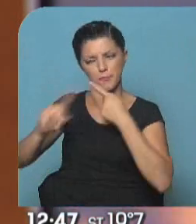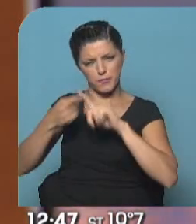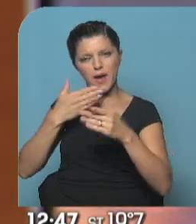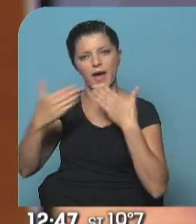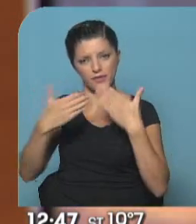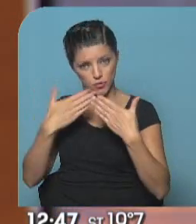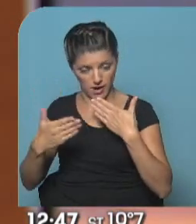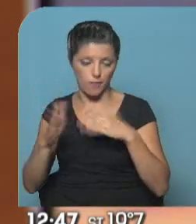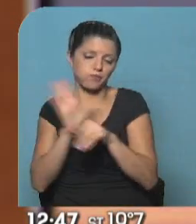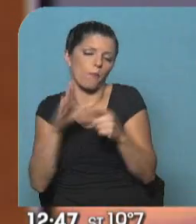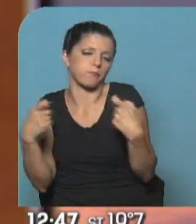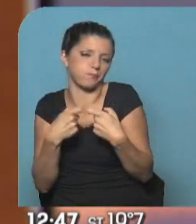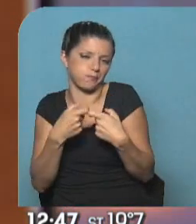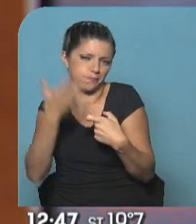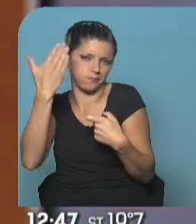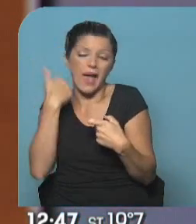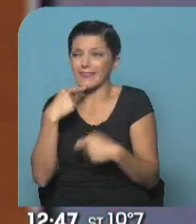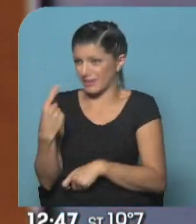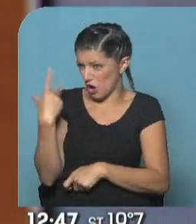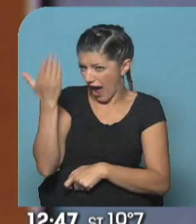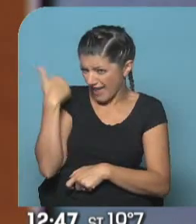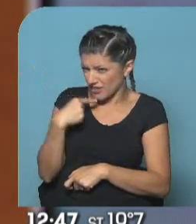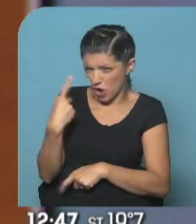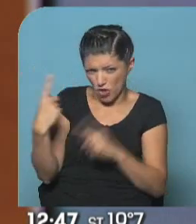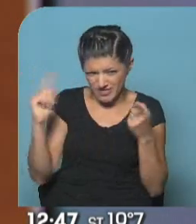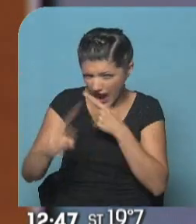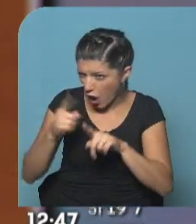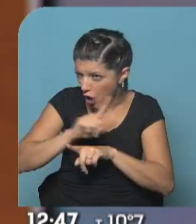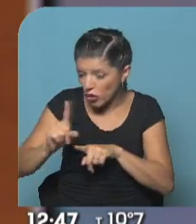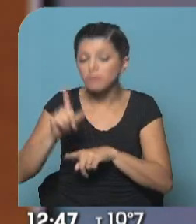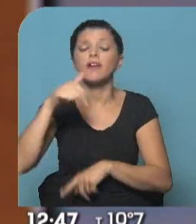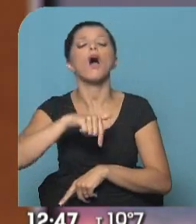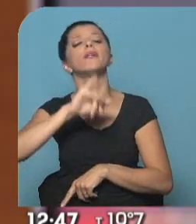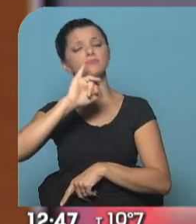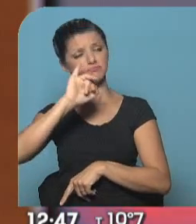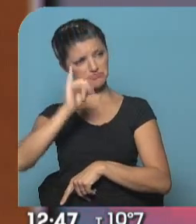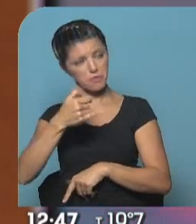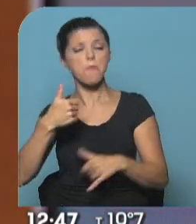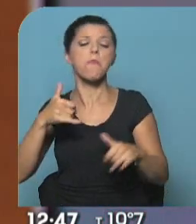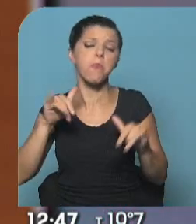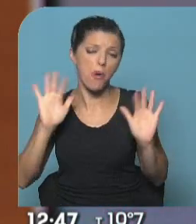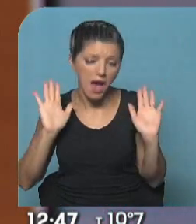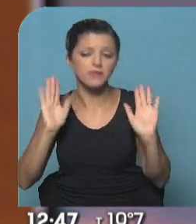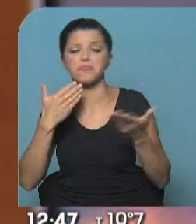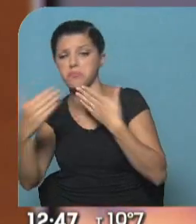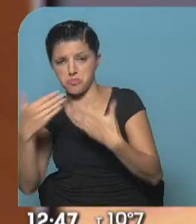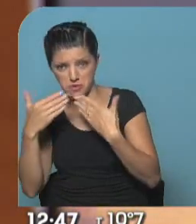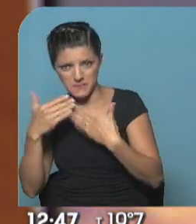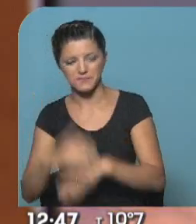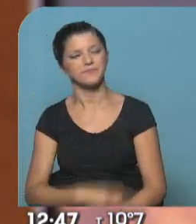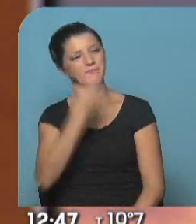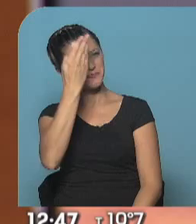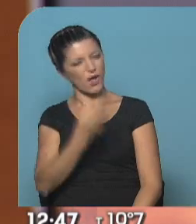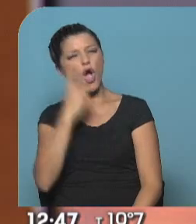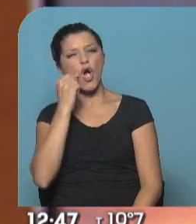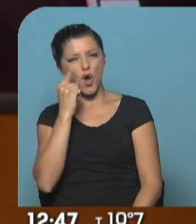tradicionales socios, digamos, que habían dicho que no iban a sentarse a conversar, ahora estarían diciendo que a lo mejor. Está con nosotros Andrés Reggiani,